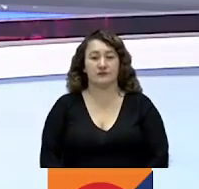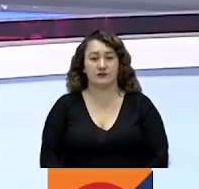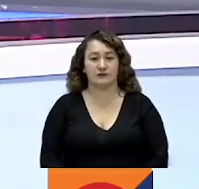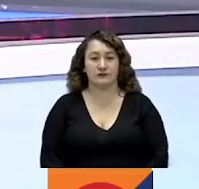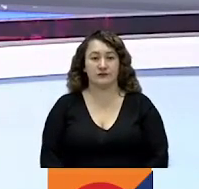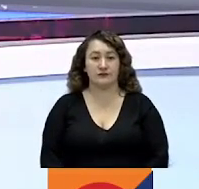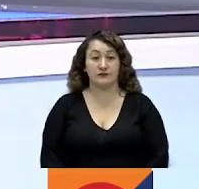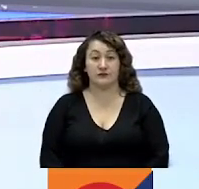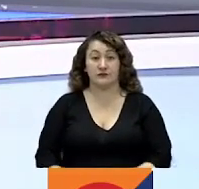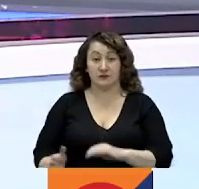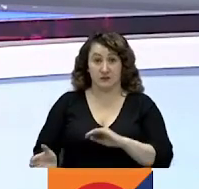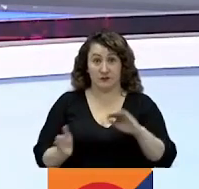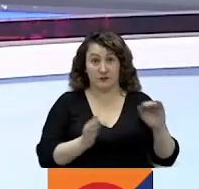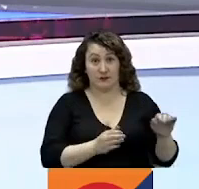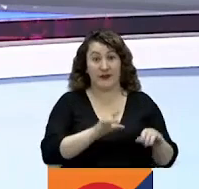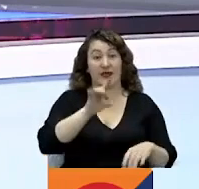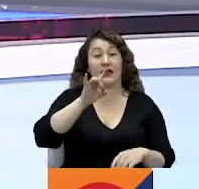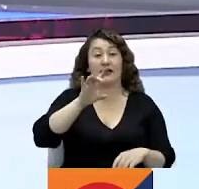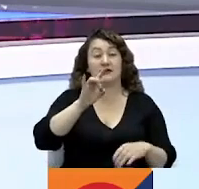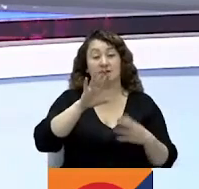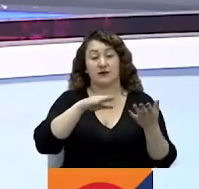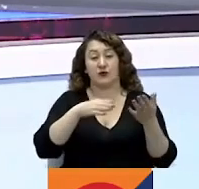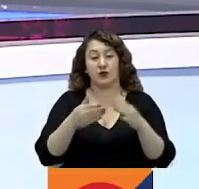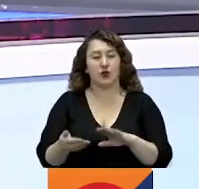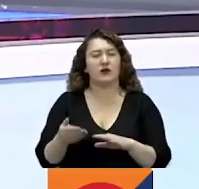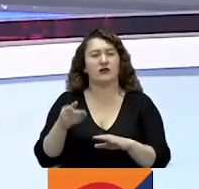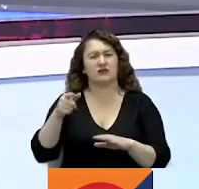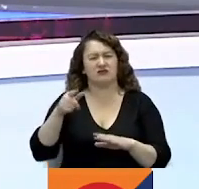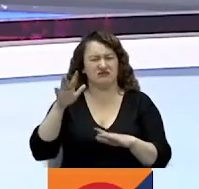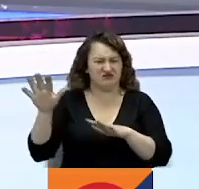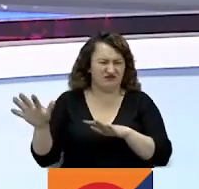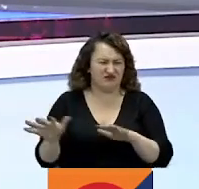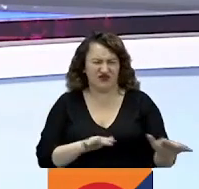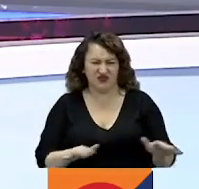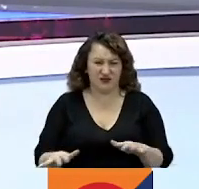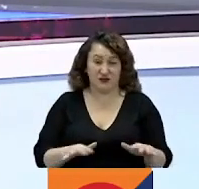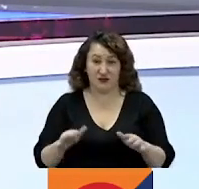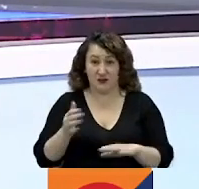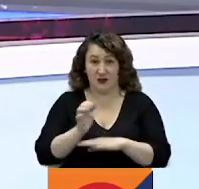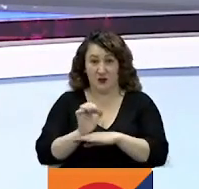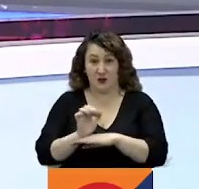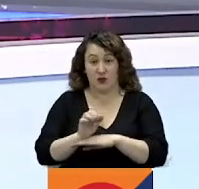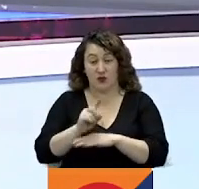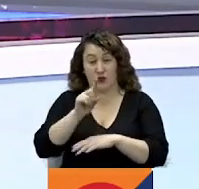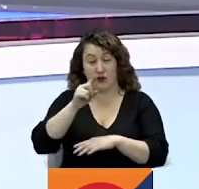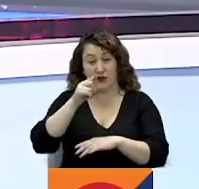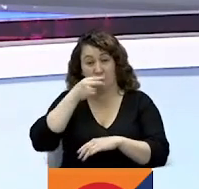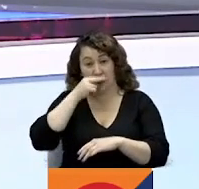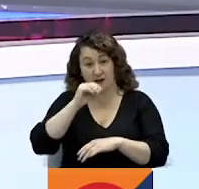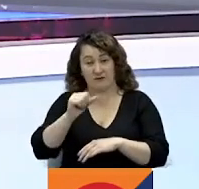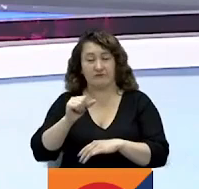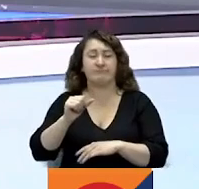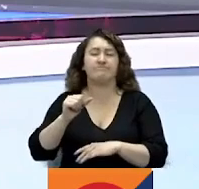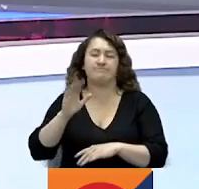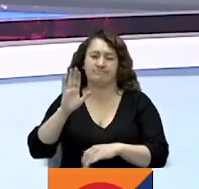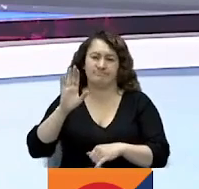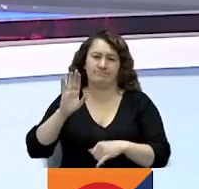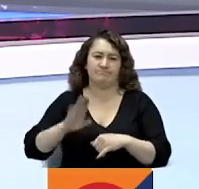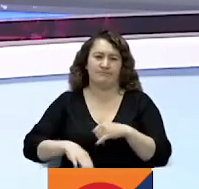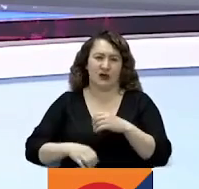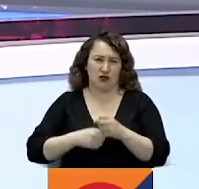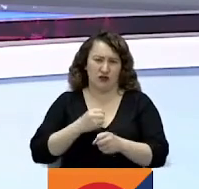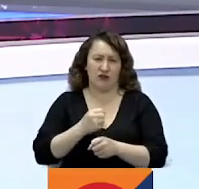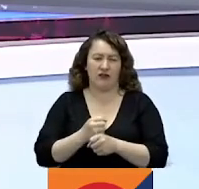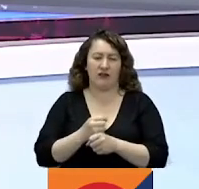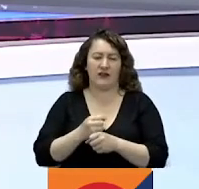Aumentó a 15 el saldo de personas fallecidas por el fuerte temblor en Ecuador. Una menor de edad está dentro de las víctimas. El Papa